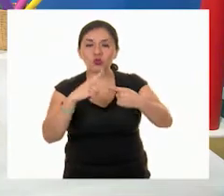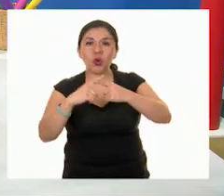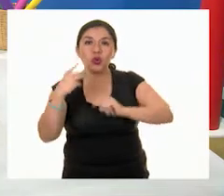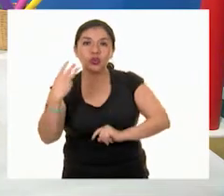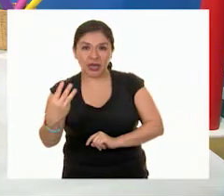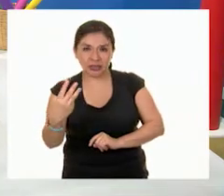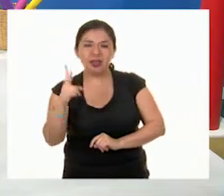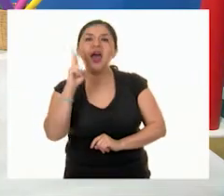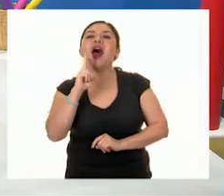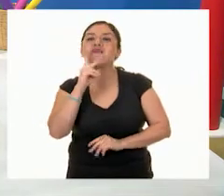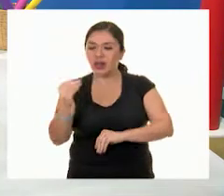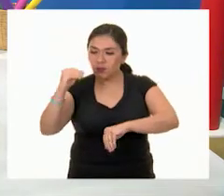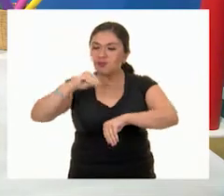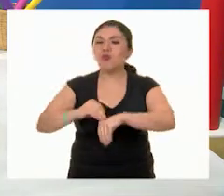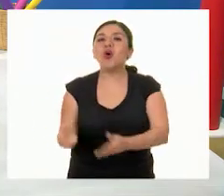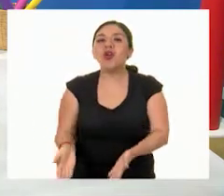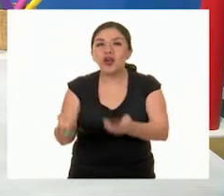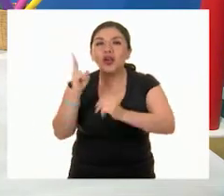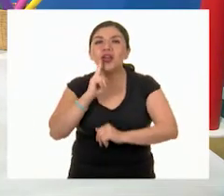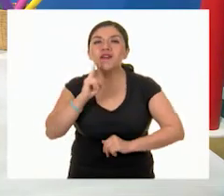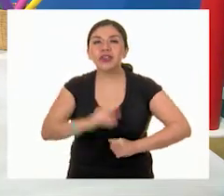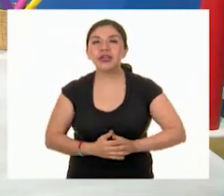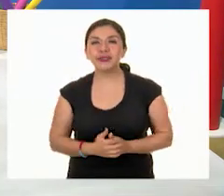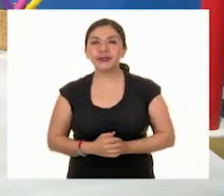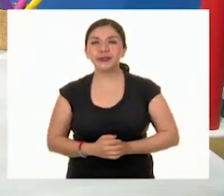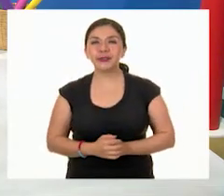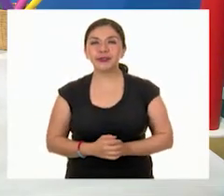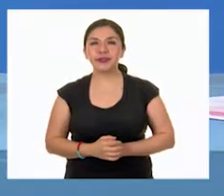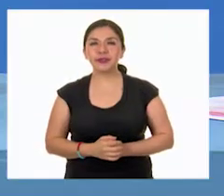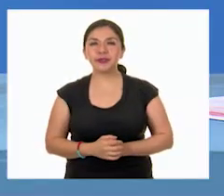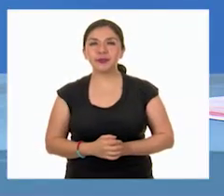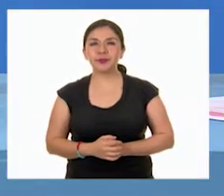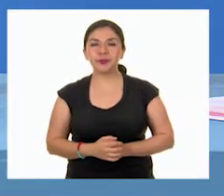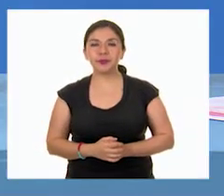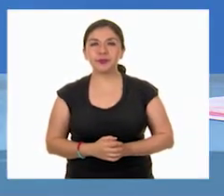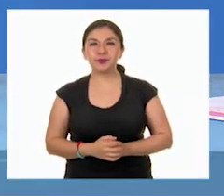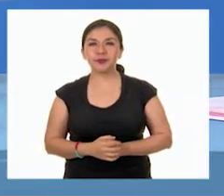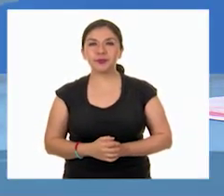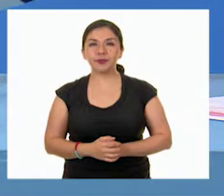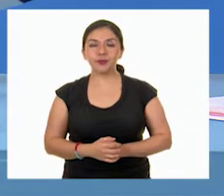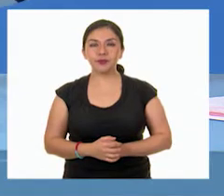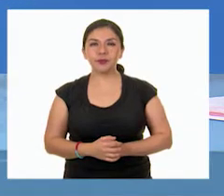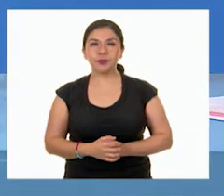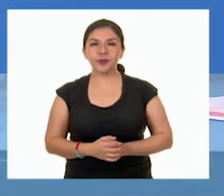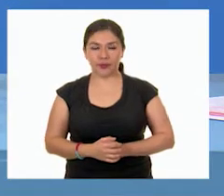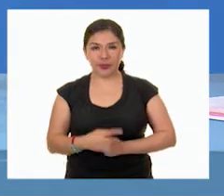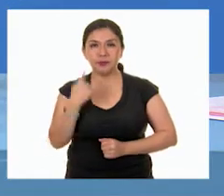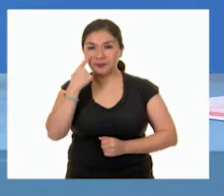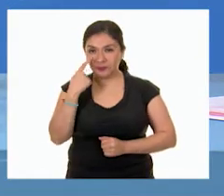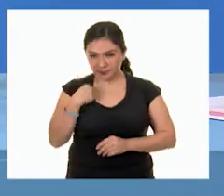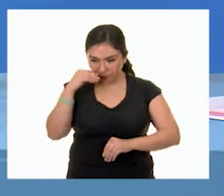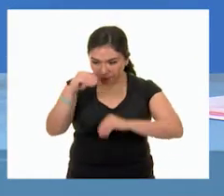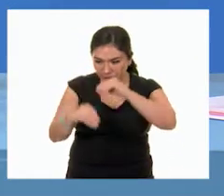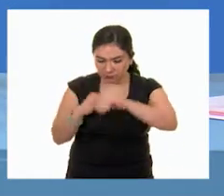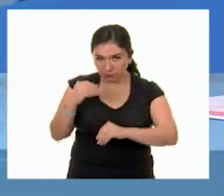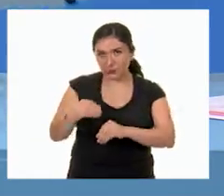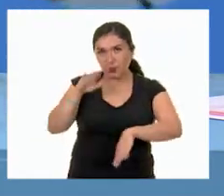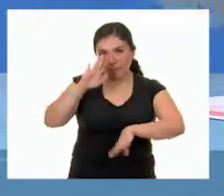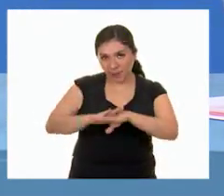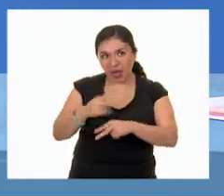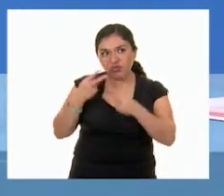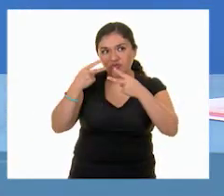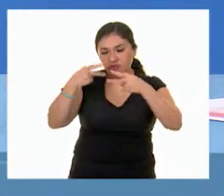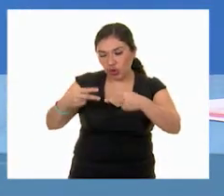3. A ver, agrega el otro nivel, por favor. Sí. Entonces le voy a poner aquí este otros 2 y estos otros